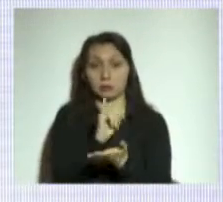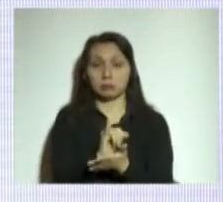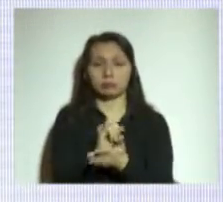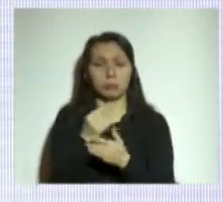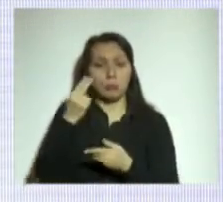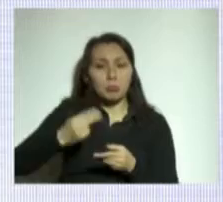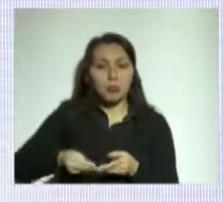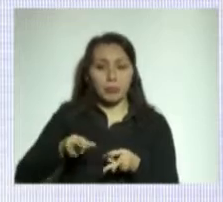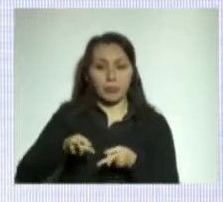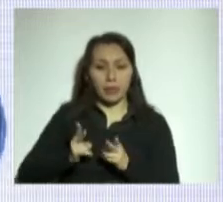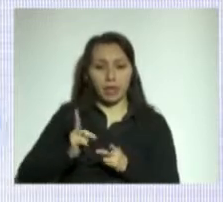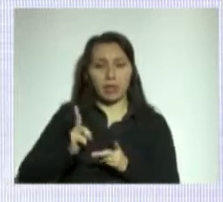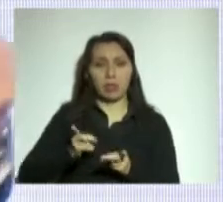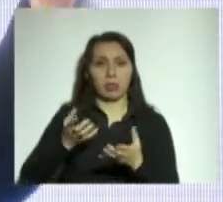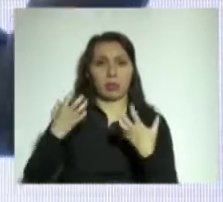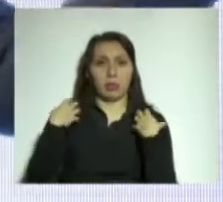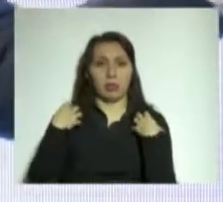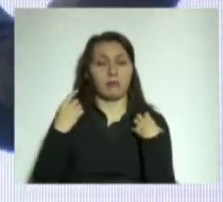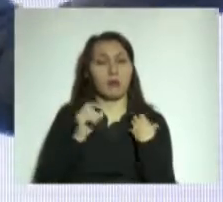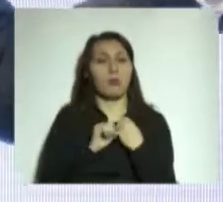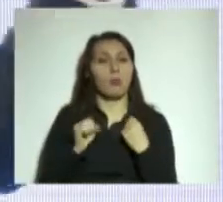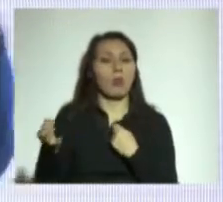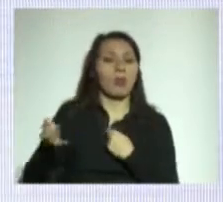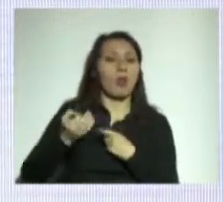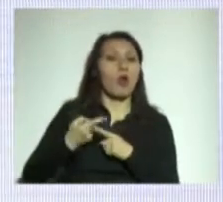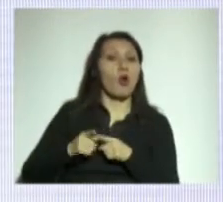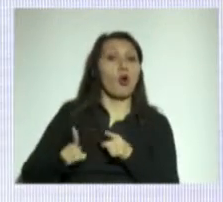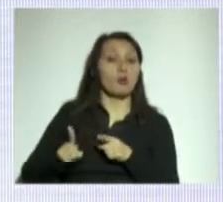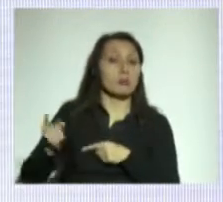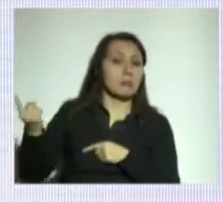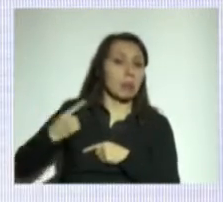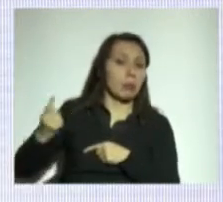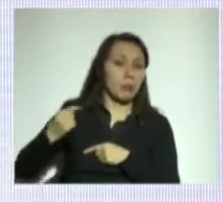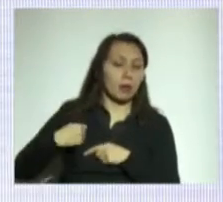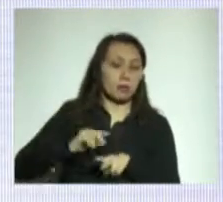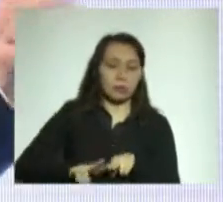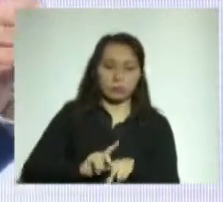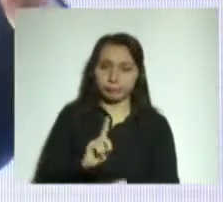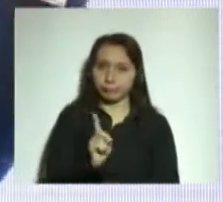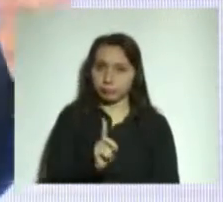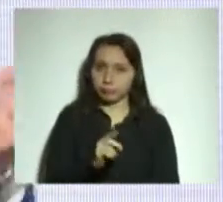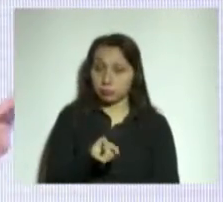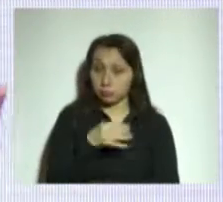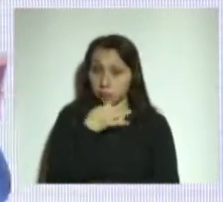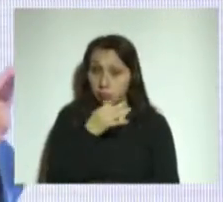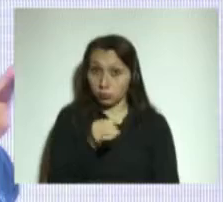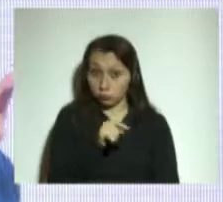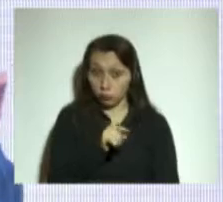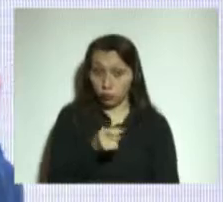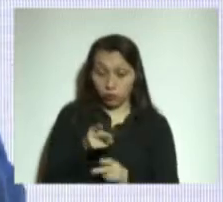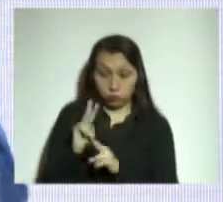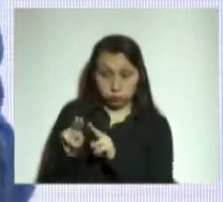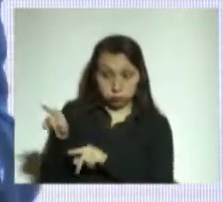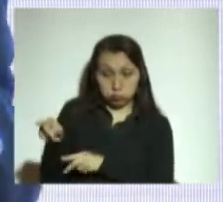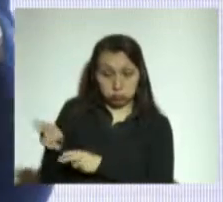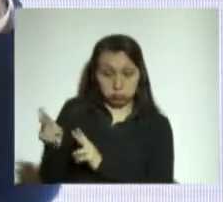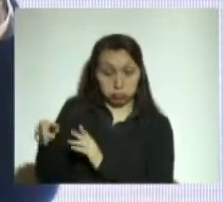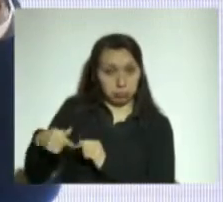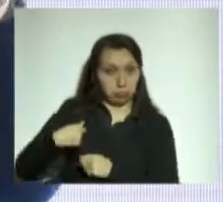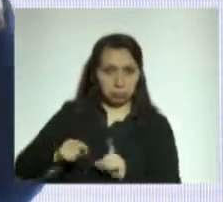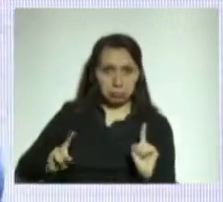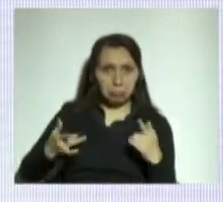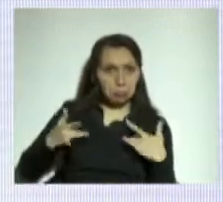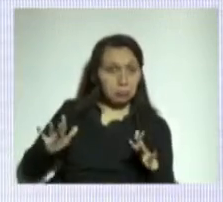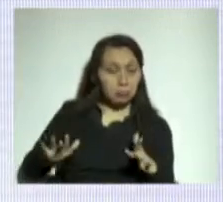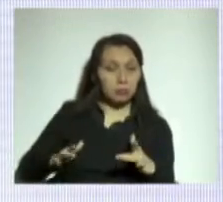sus propios derechos y deberes y que no te vengan a decir desde otro lo que tienes que hacer tú. Porque le vas a decir, lo harás tú, pero yo no. Entonces, es